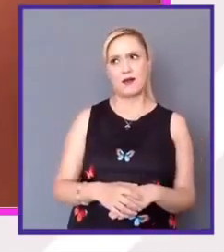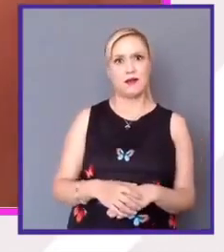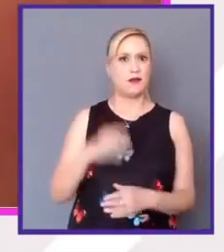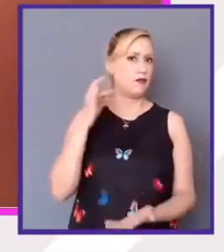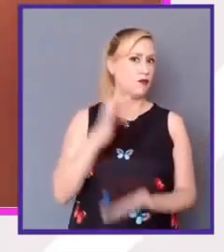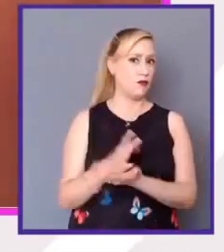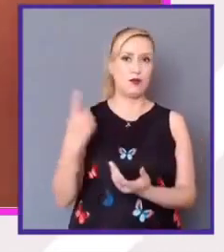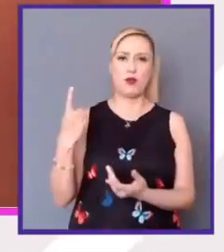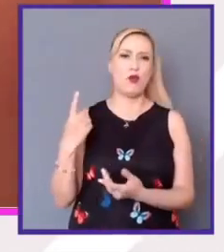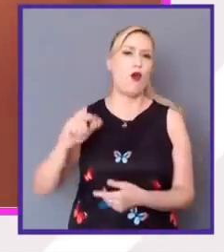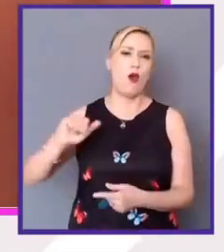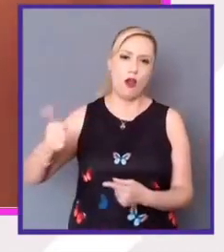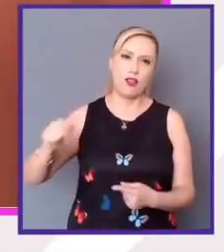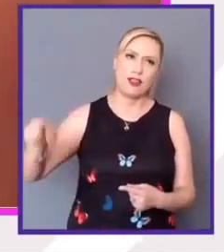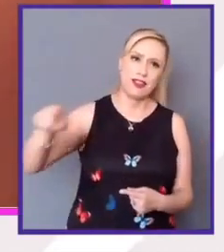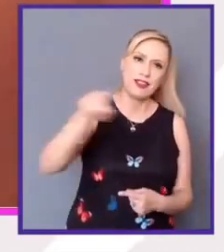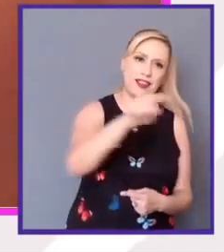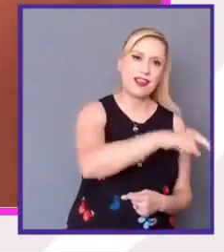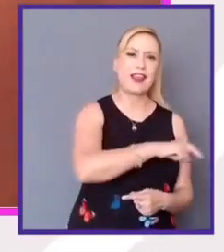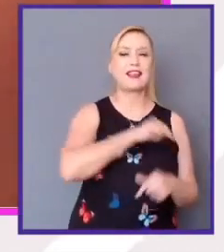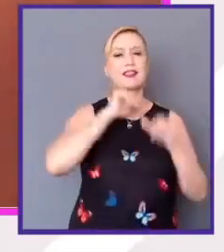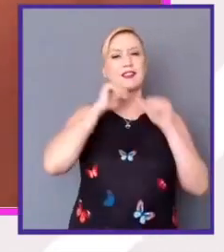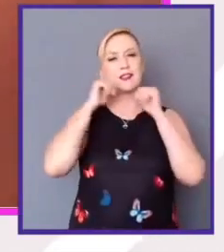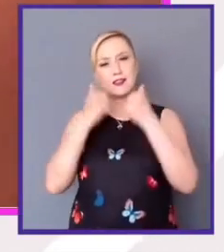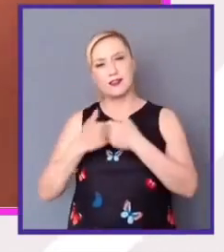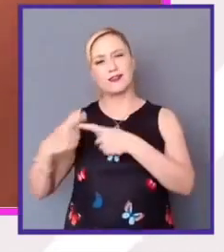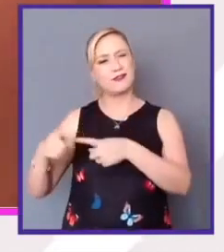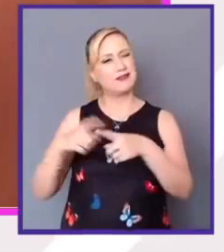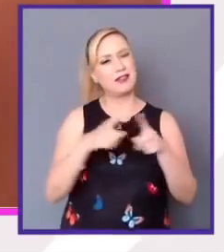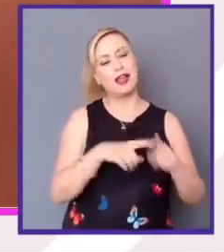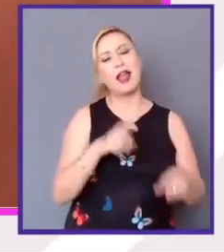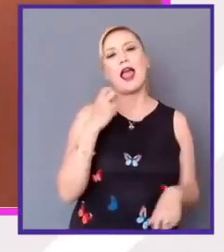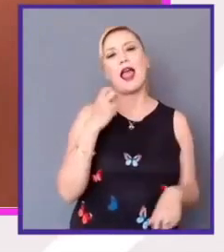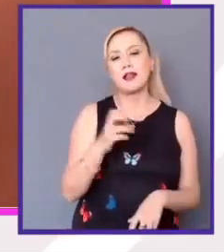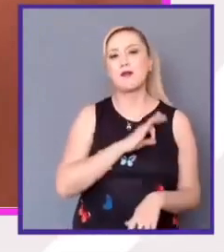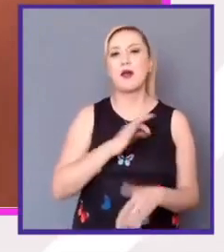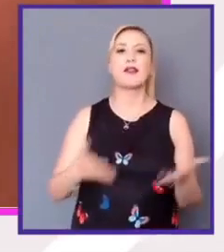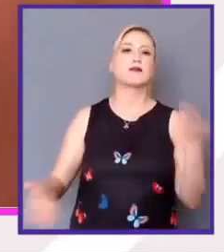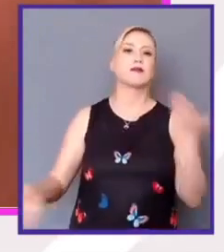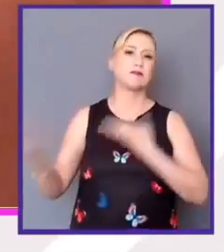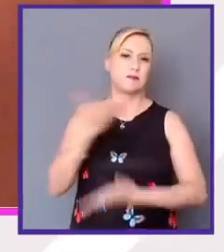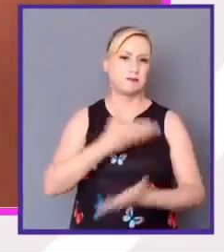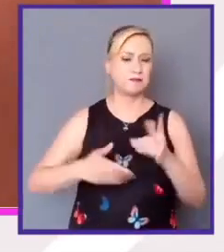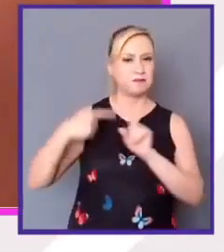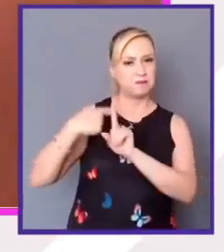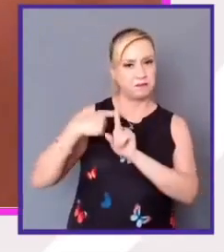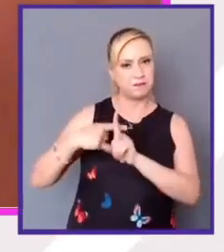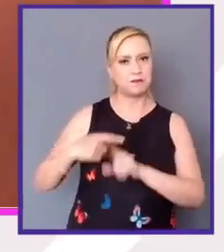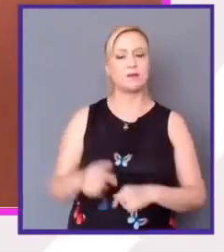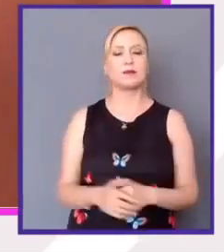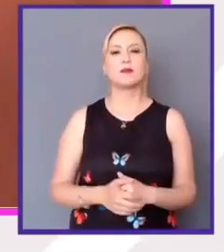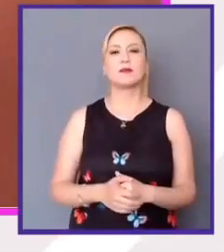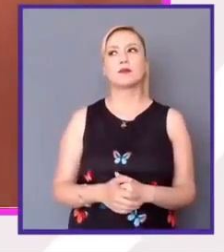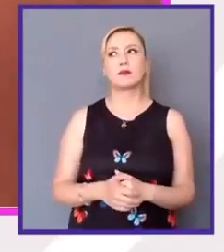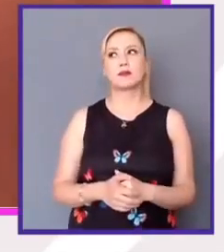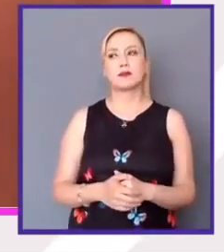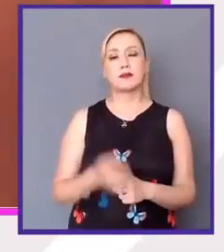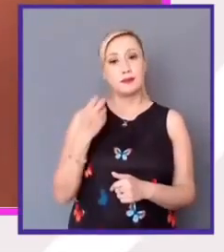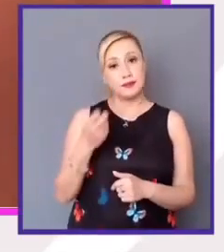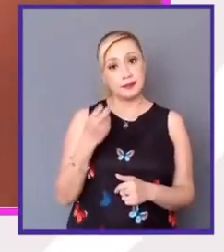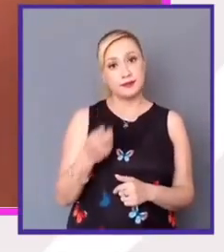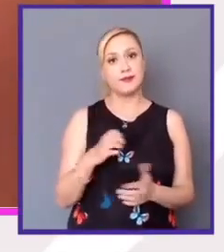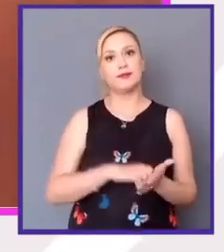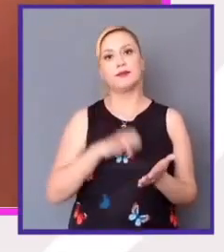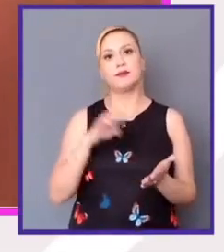también otras organizaciones de la sociedad civil que permiten ese intercambio fructífero, ¿no? A raíz de este intercambio, por ejemplo,